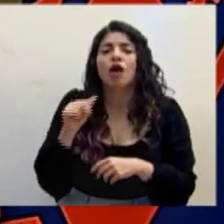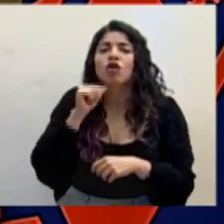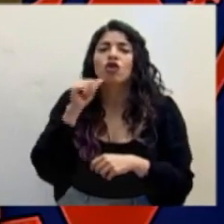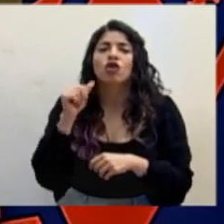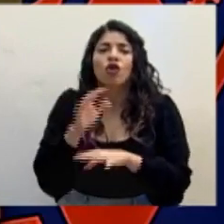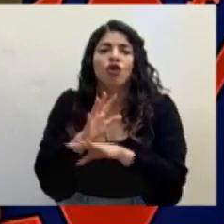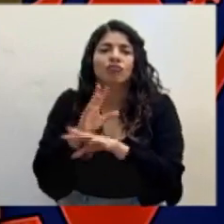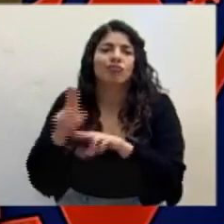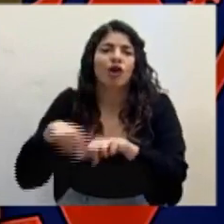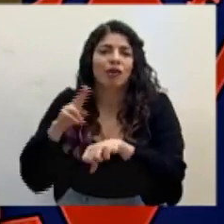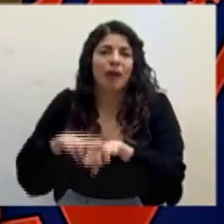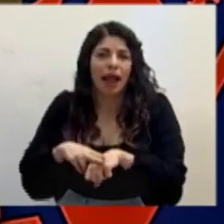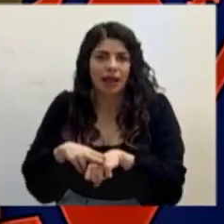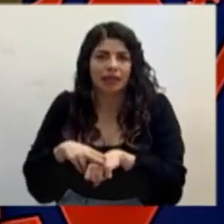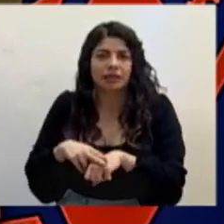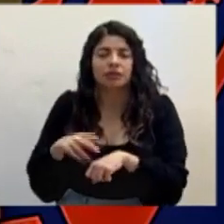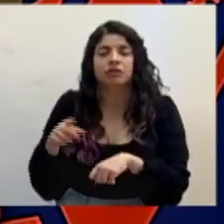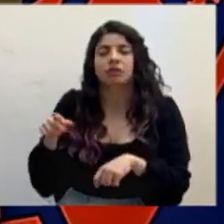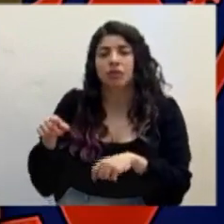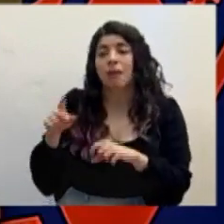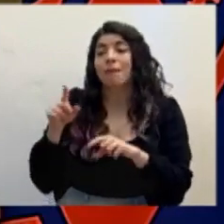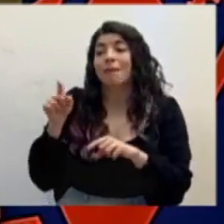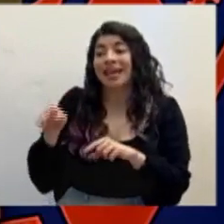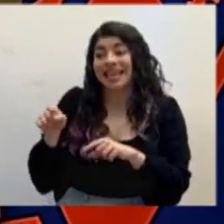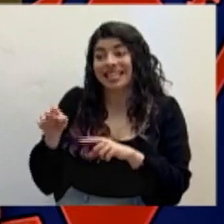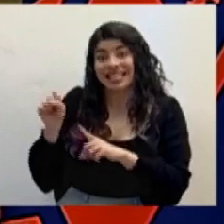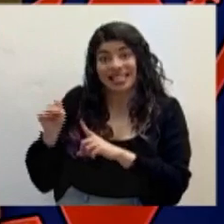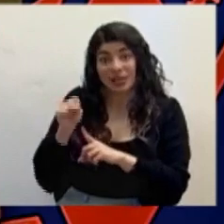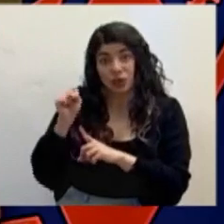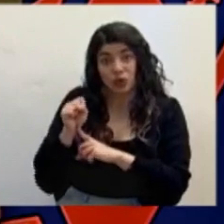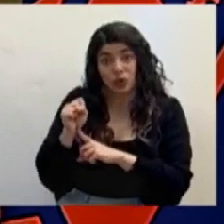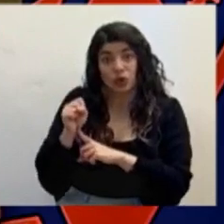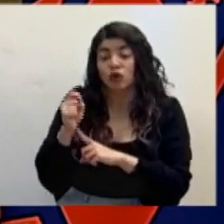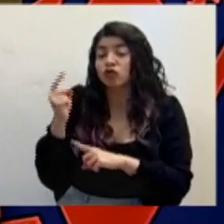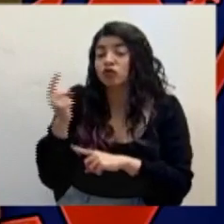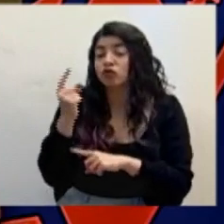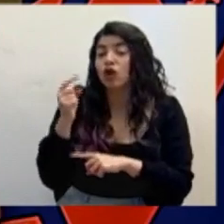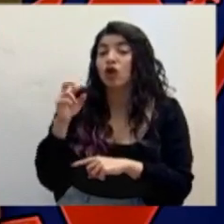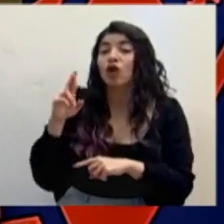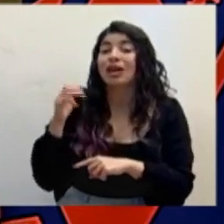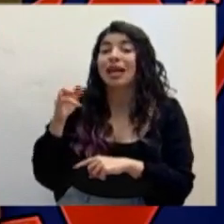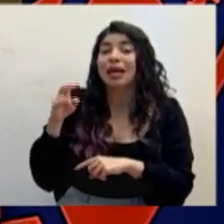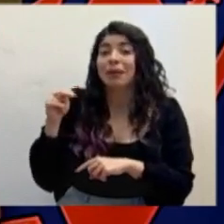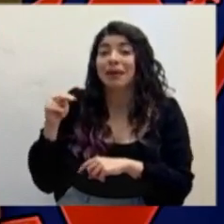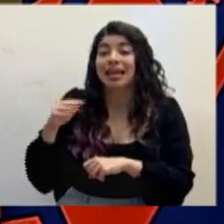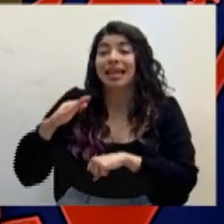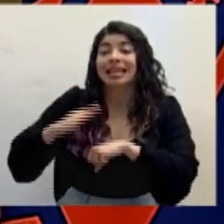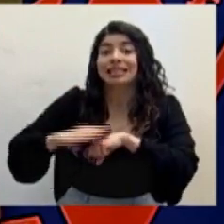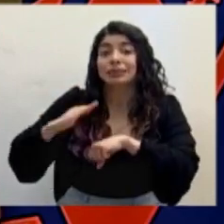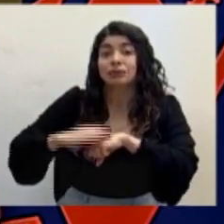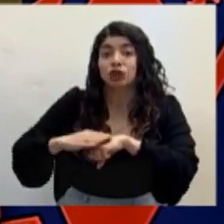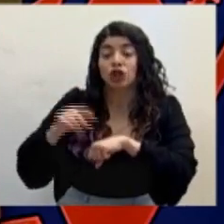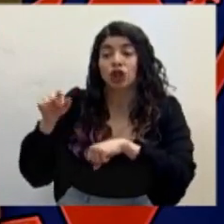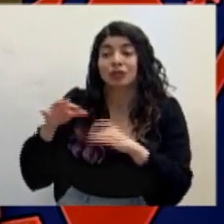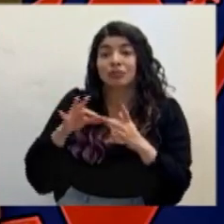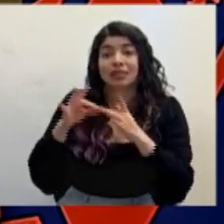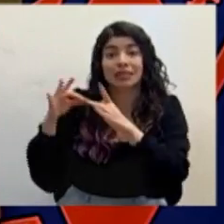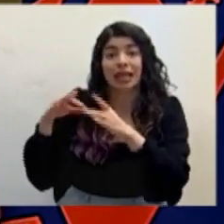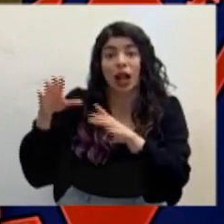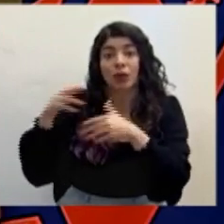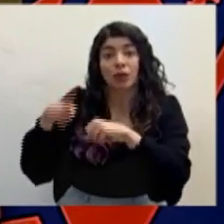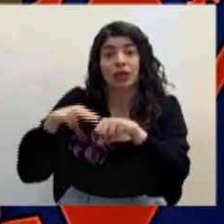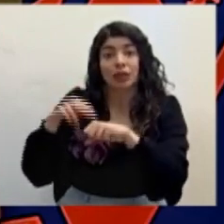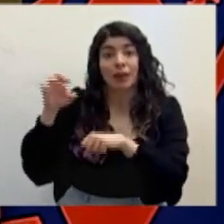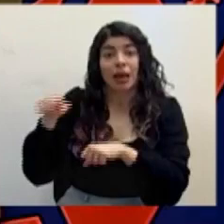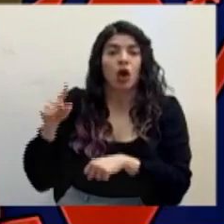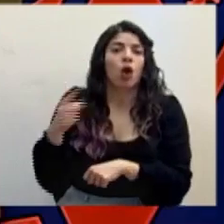contratación administrativa, y en estos casos solo el régimen de excepción de la Comisión de Emergencia la podría utilizar, porque somos